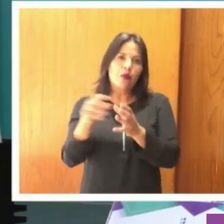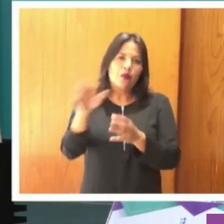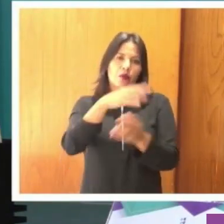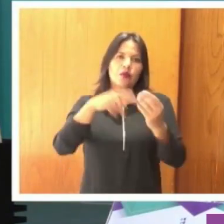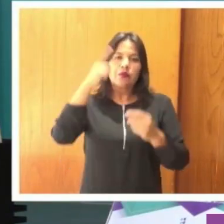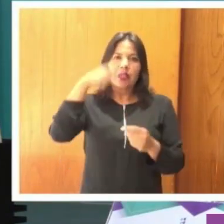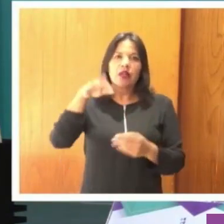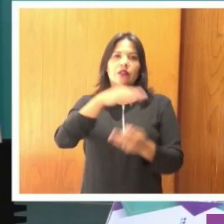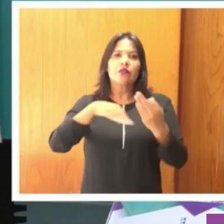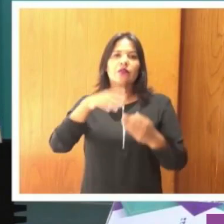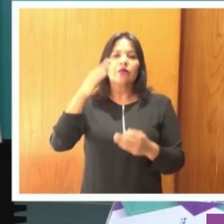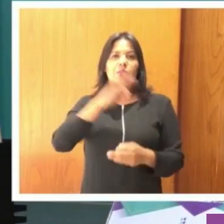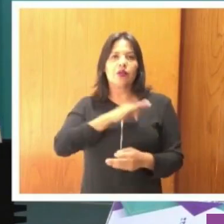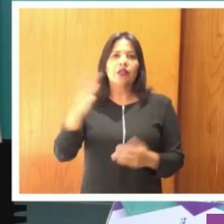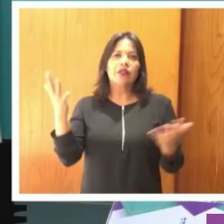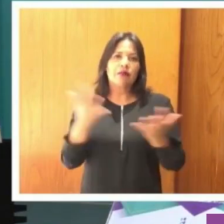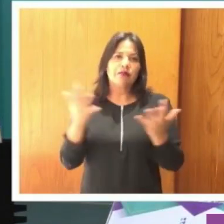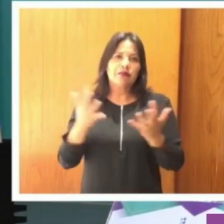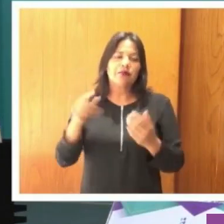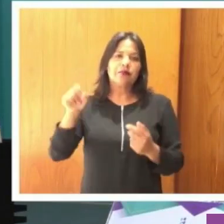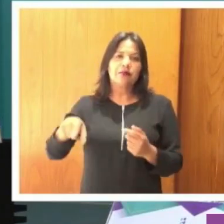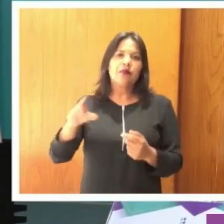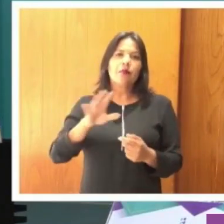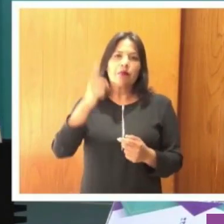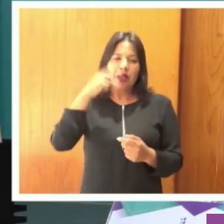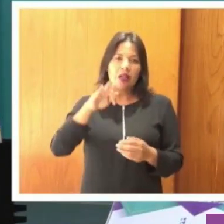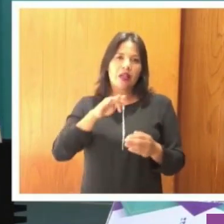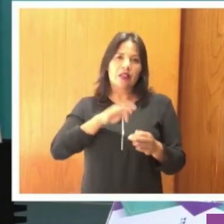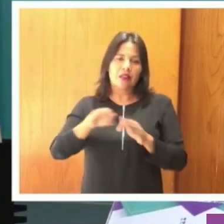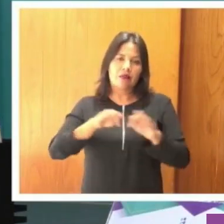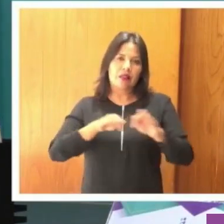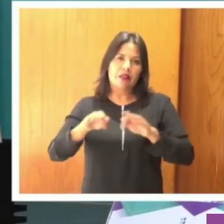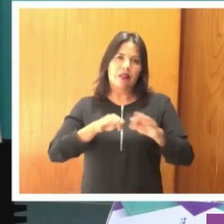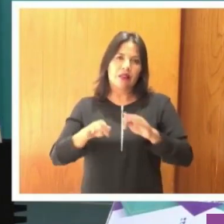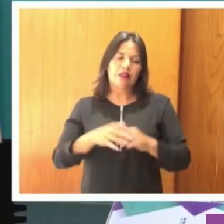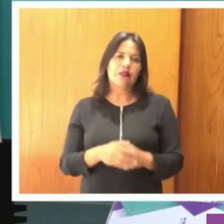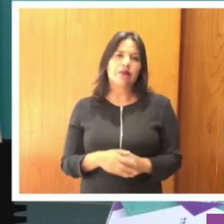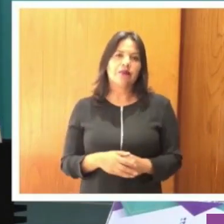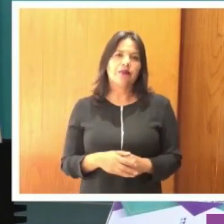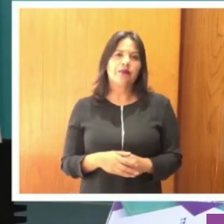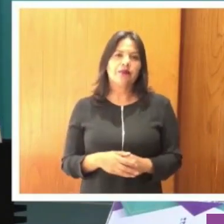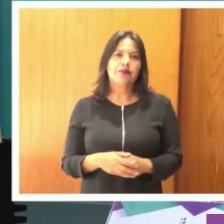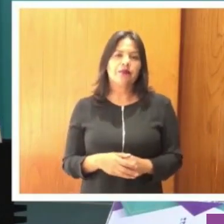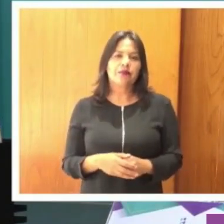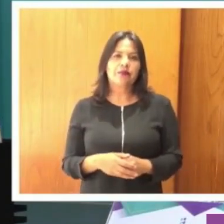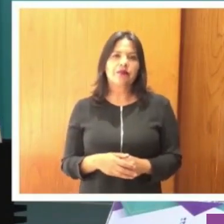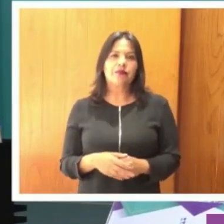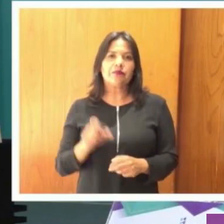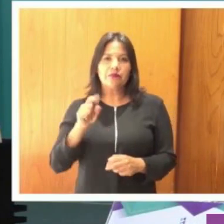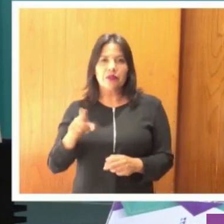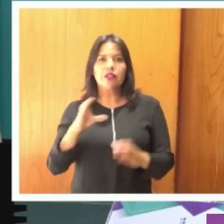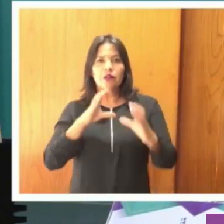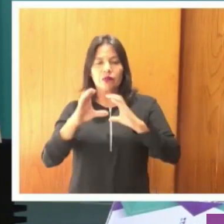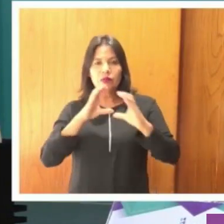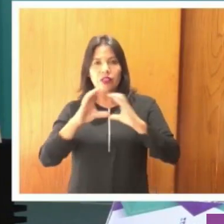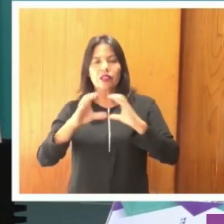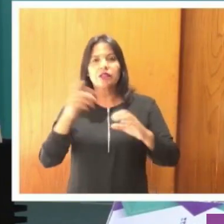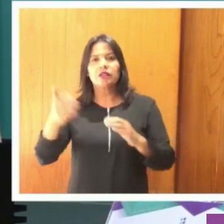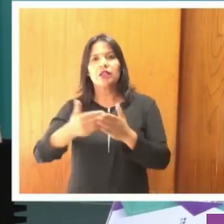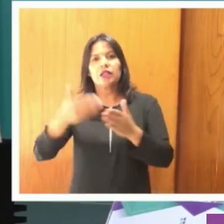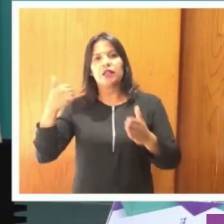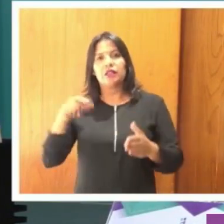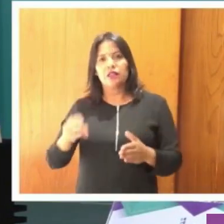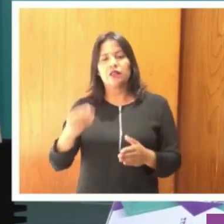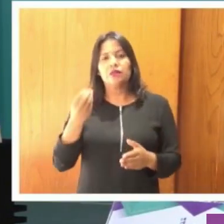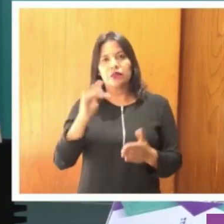para que ellos nos pudieran dar esta gran oportunidad de poder establecer un stand. Y al patronato,